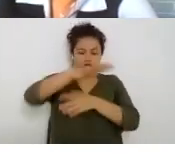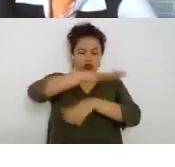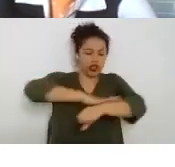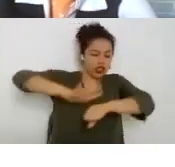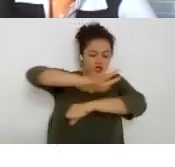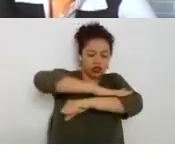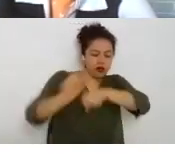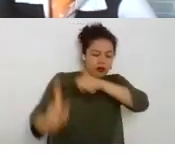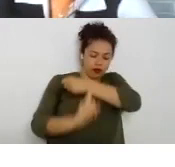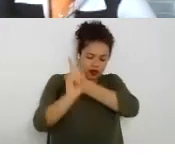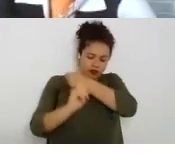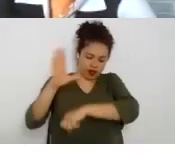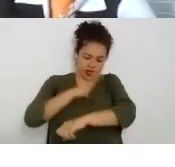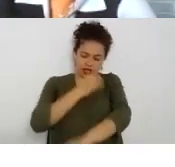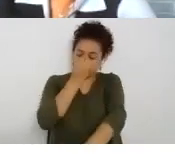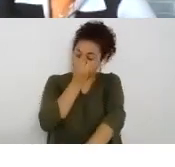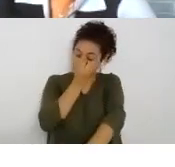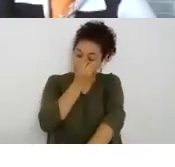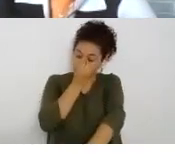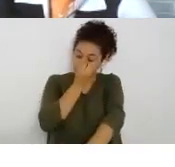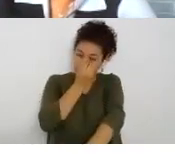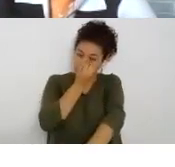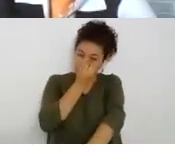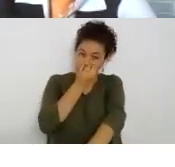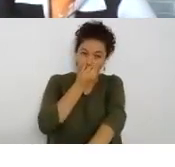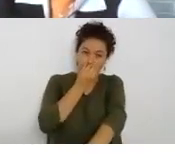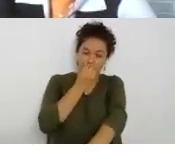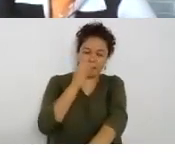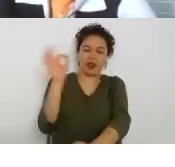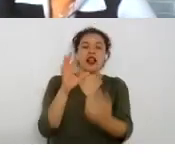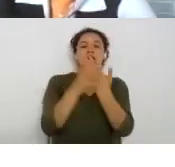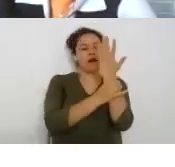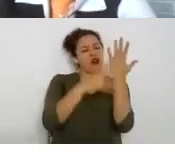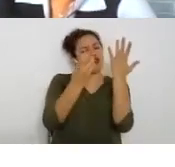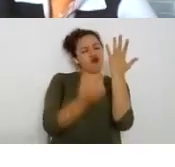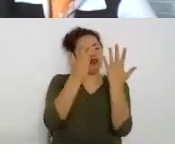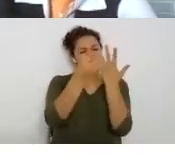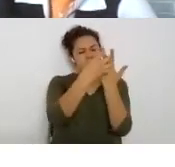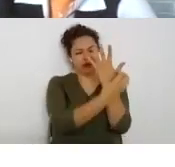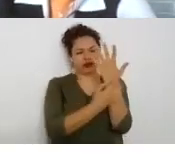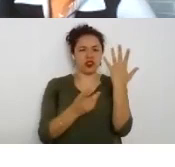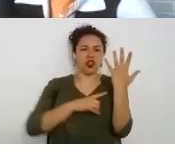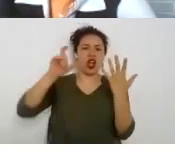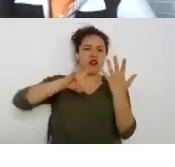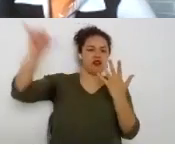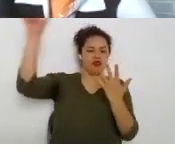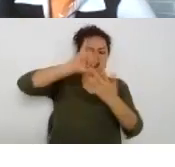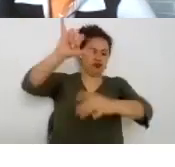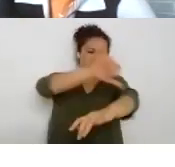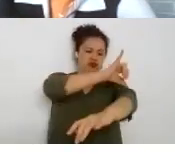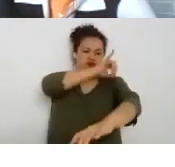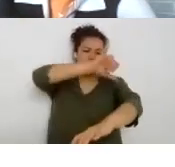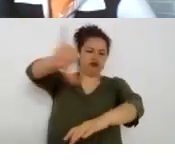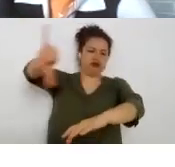afectada. ¿De acuerdo? Si está quemado, por ejemplo, lo que es la mano, no voy a estar mojando todo el brazo o todo